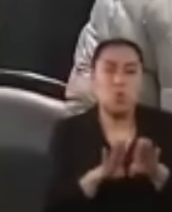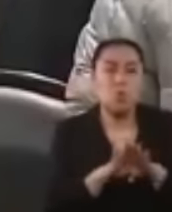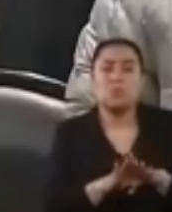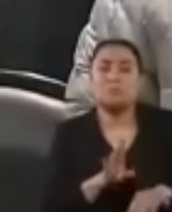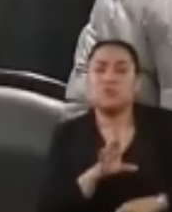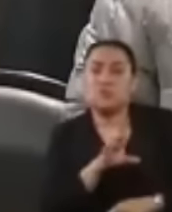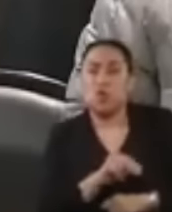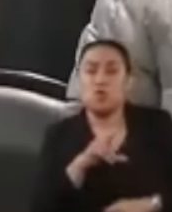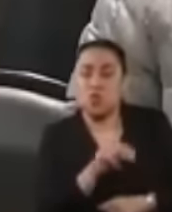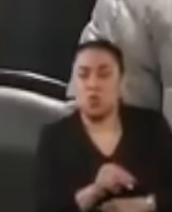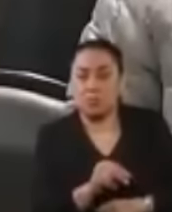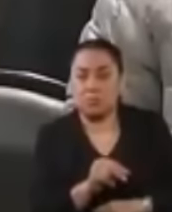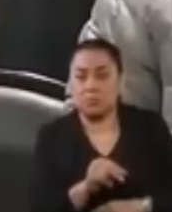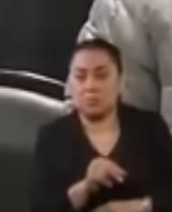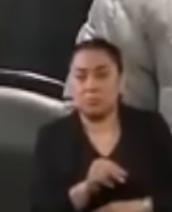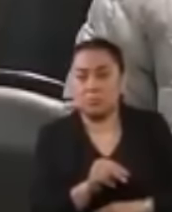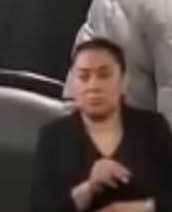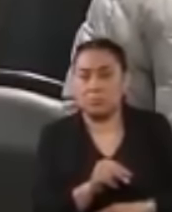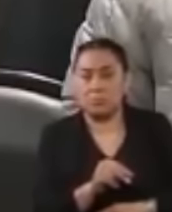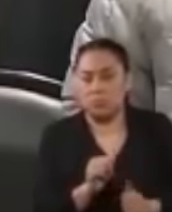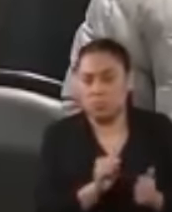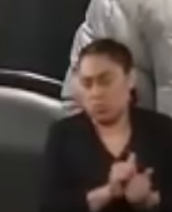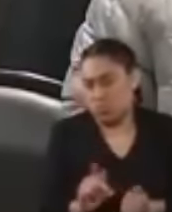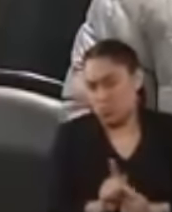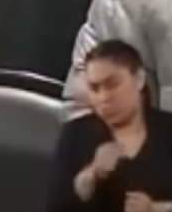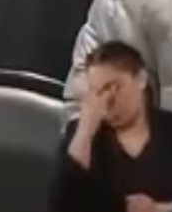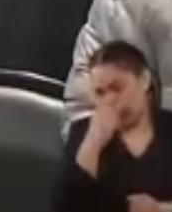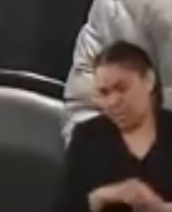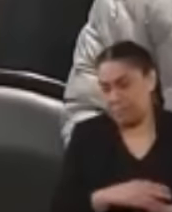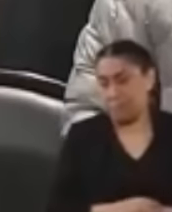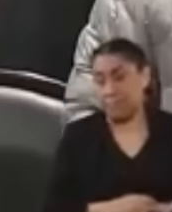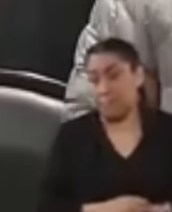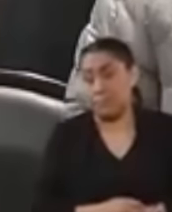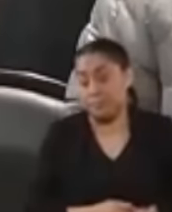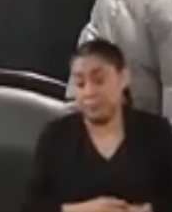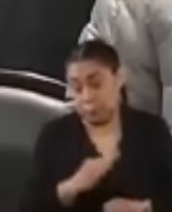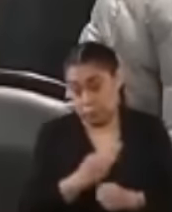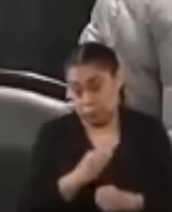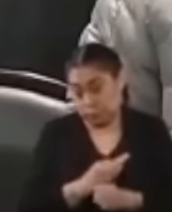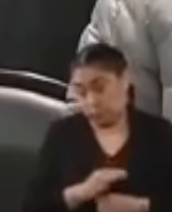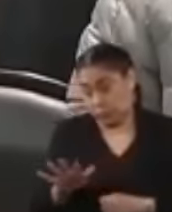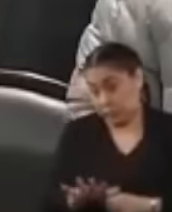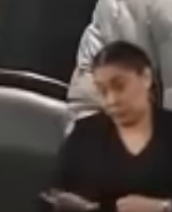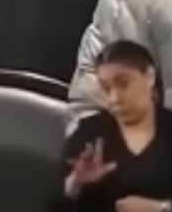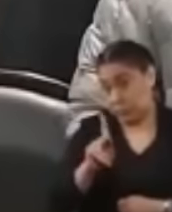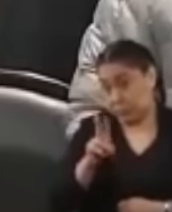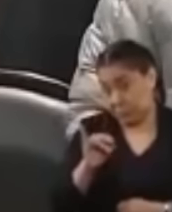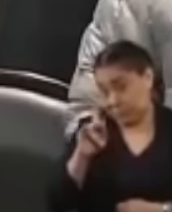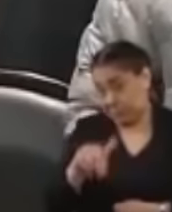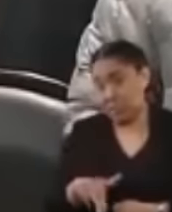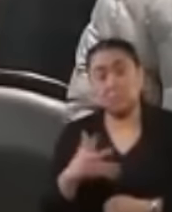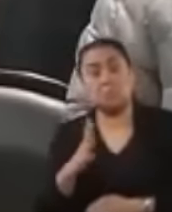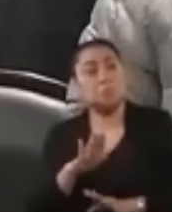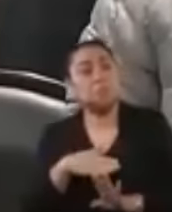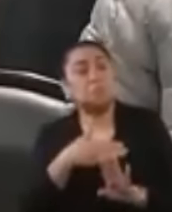oponerse al pueblo de México. Porque acá esta oposición están en contra de